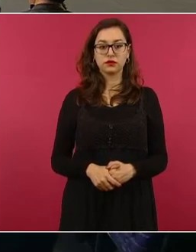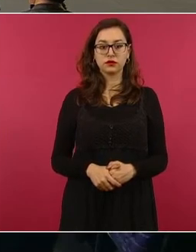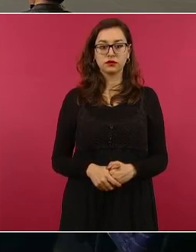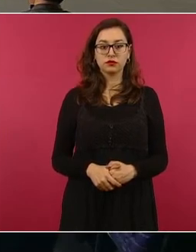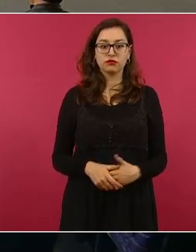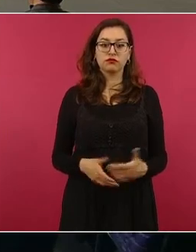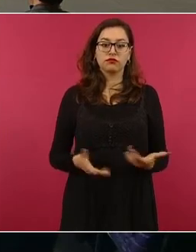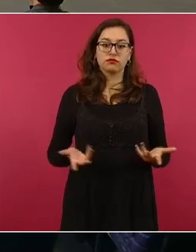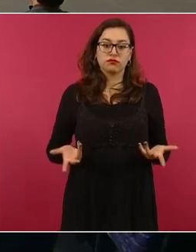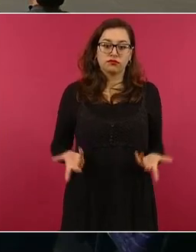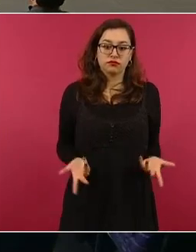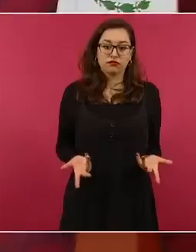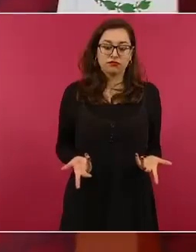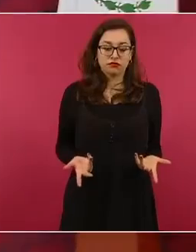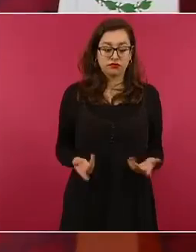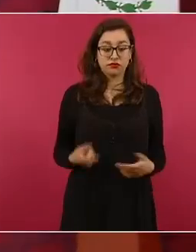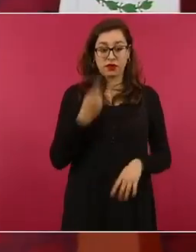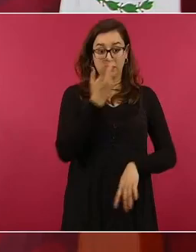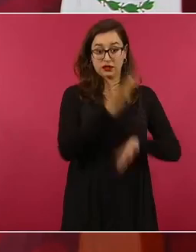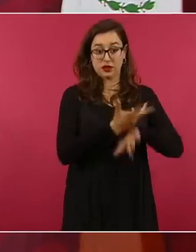embajador,